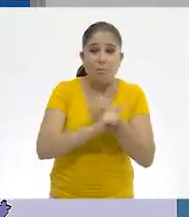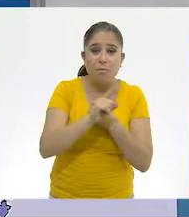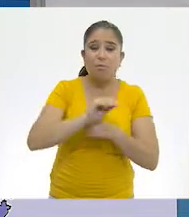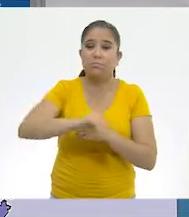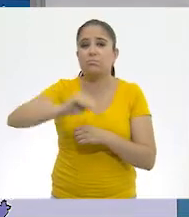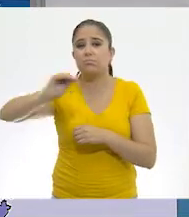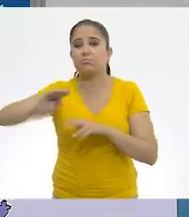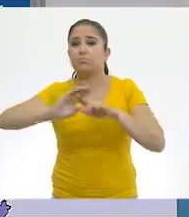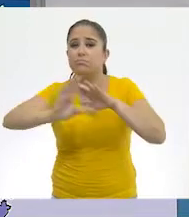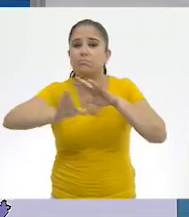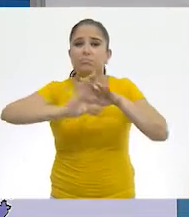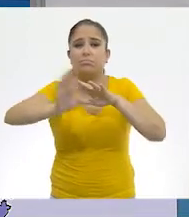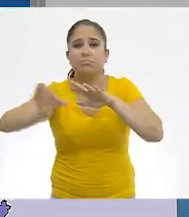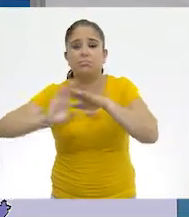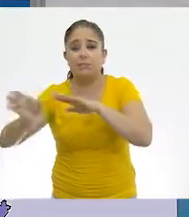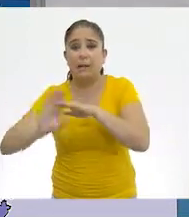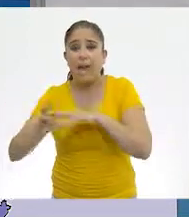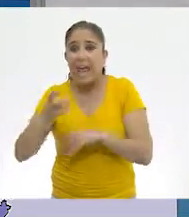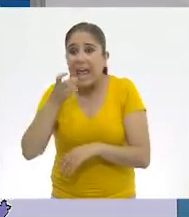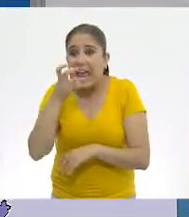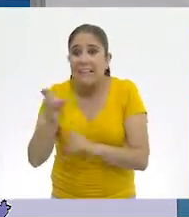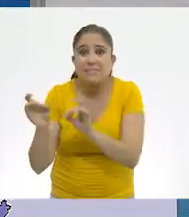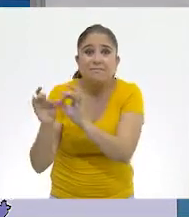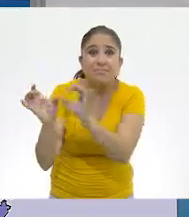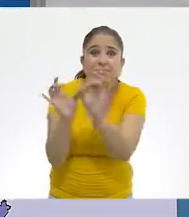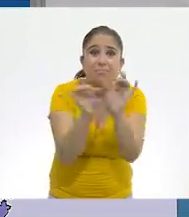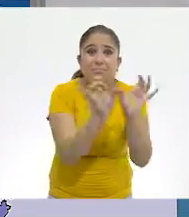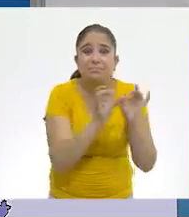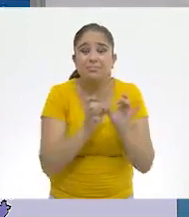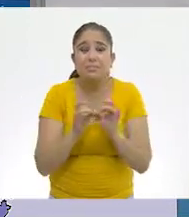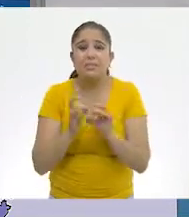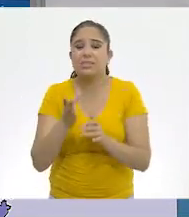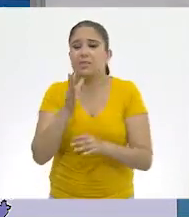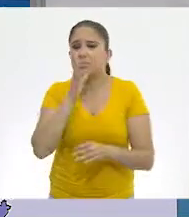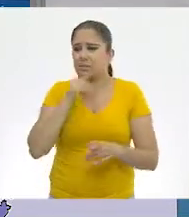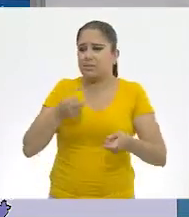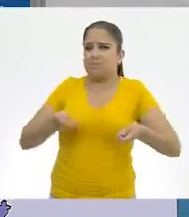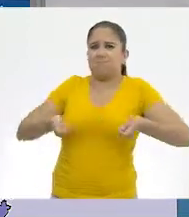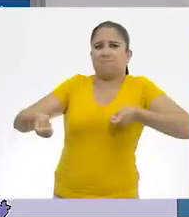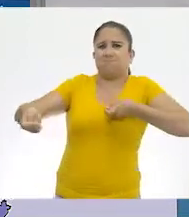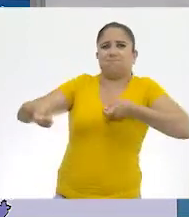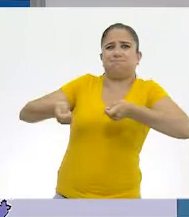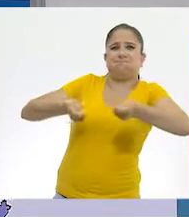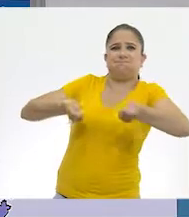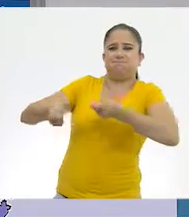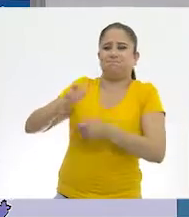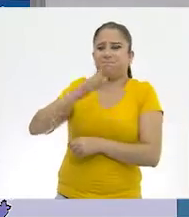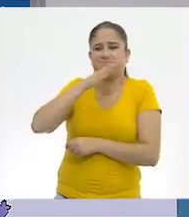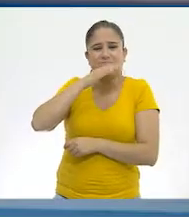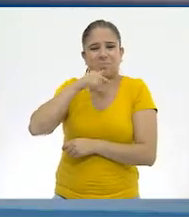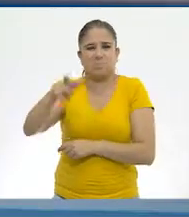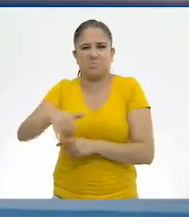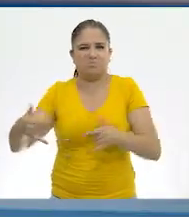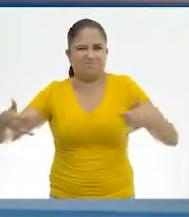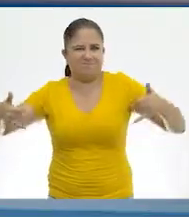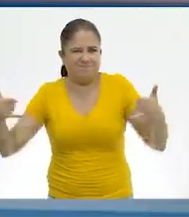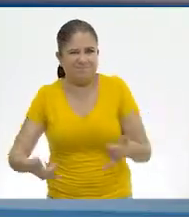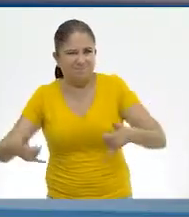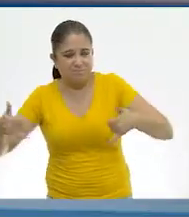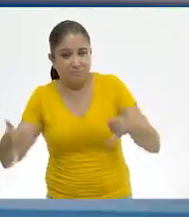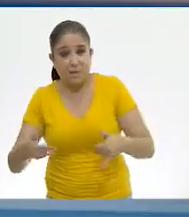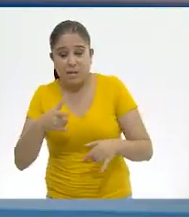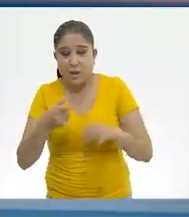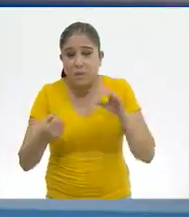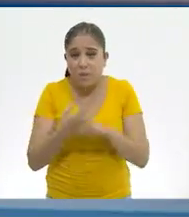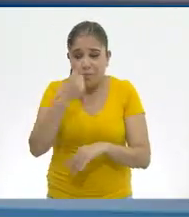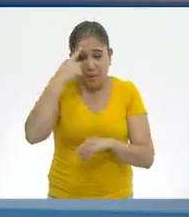del país. Esta situación hacía completamente ingobernable algunos territorios y para restaurar el orden del país y